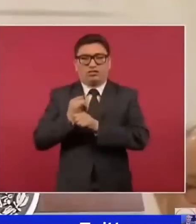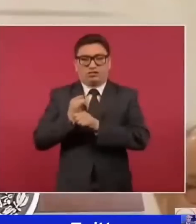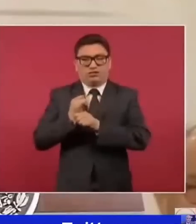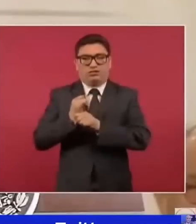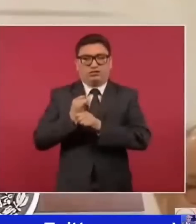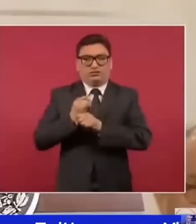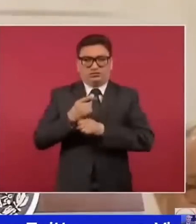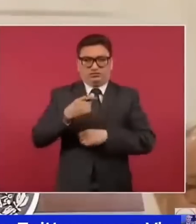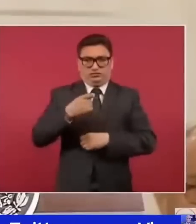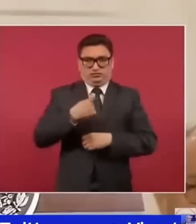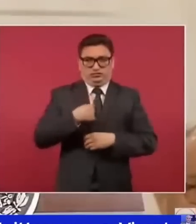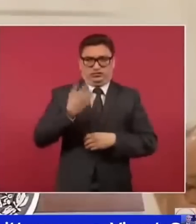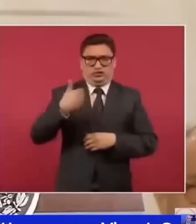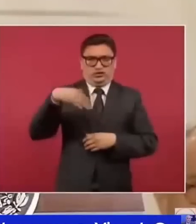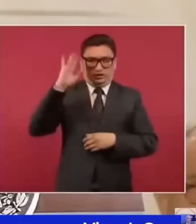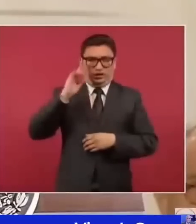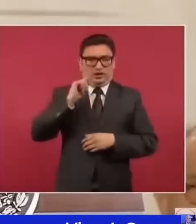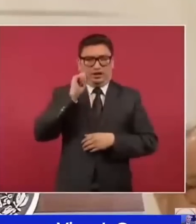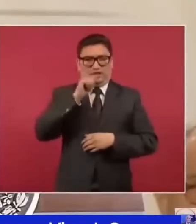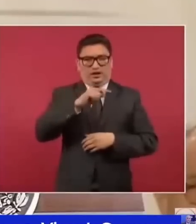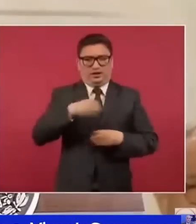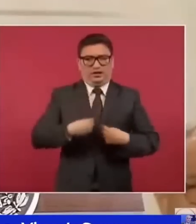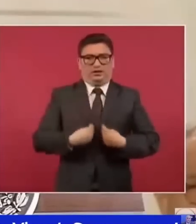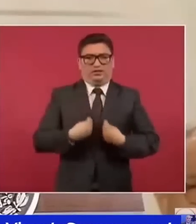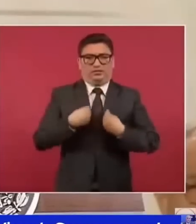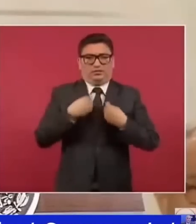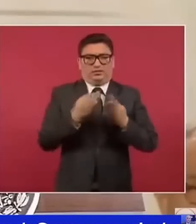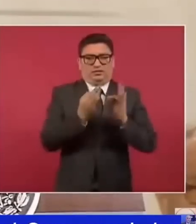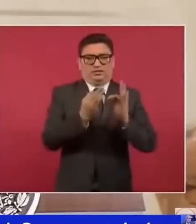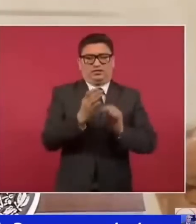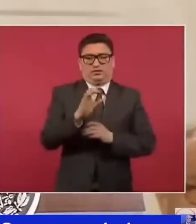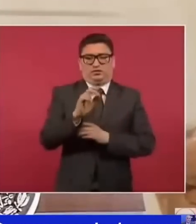Yo vivía en ese entonces junto al CUC,